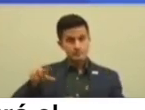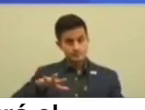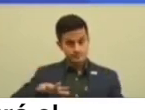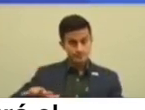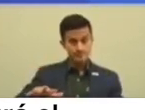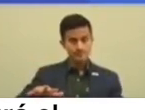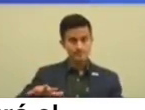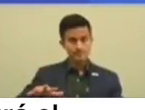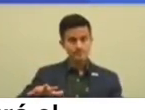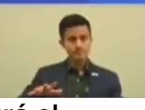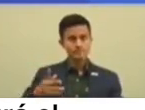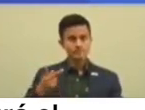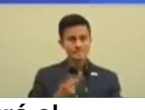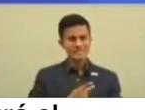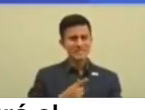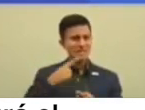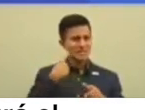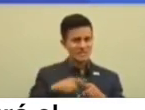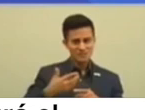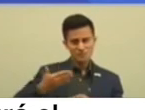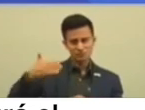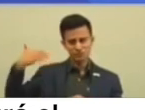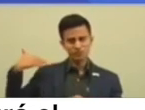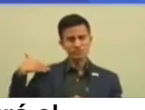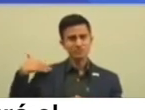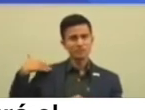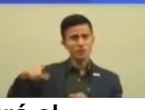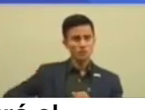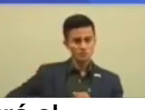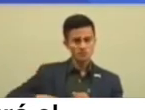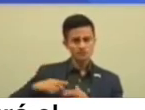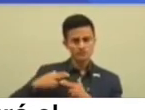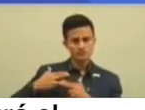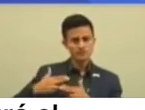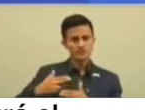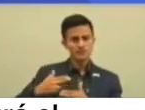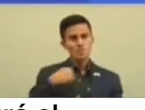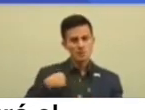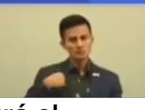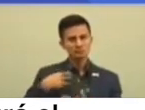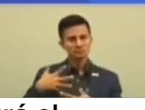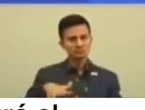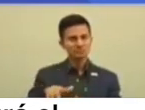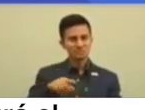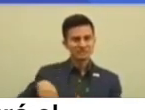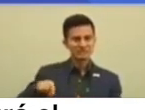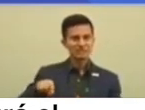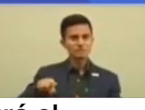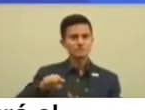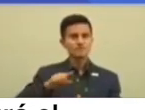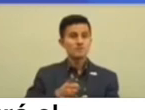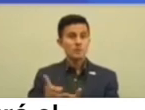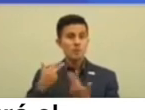de diversas administraciones de las dependencias involucradas en la comisión de violaciones graves a derechos